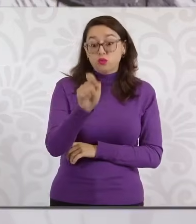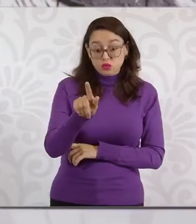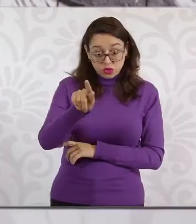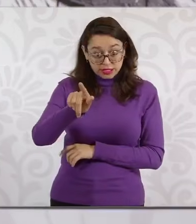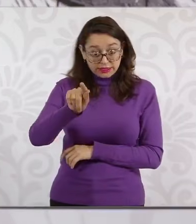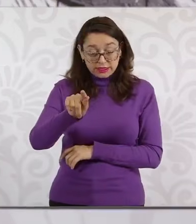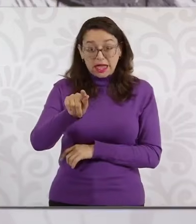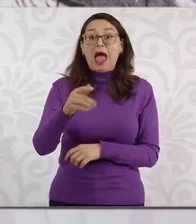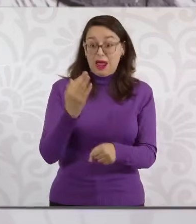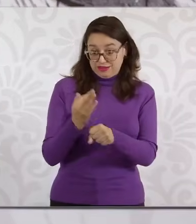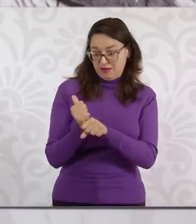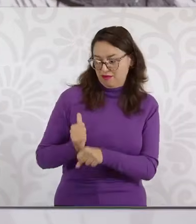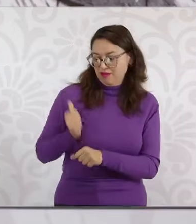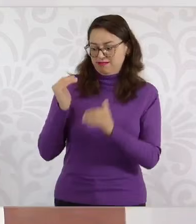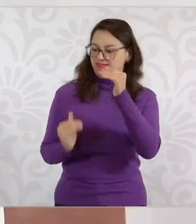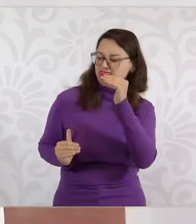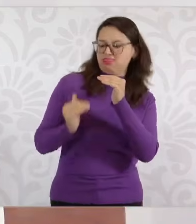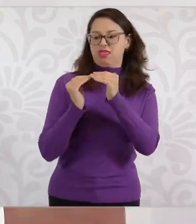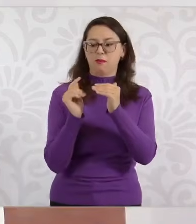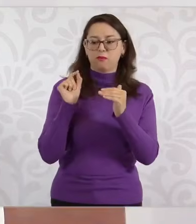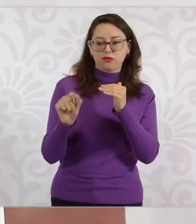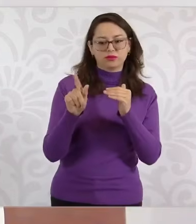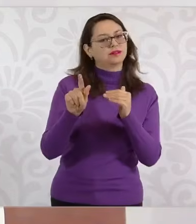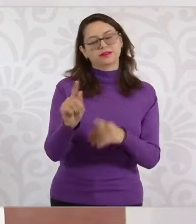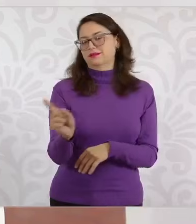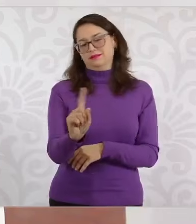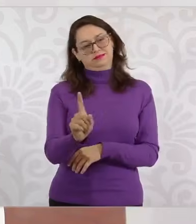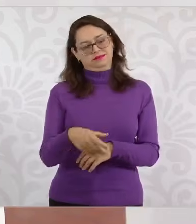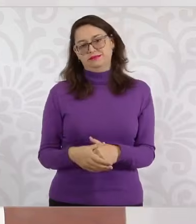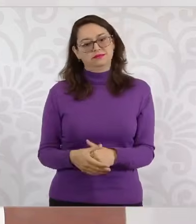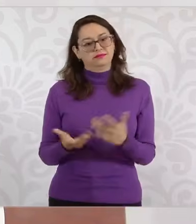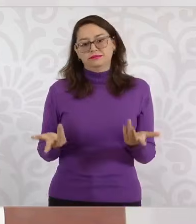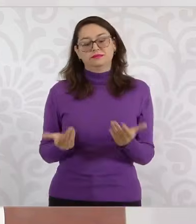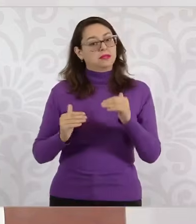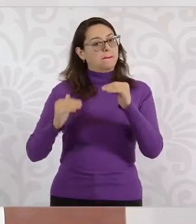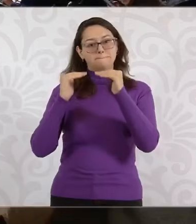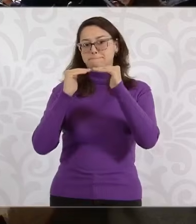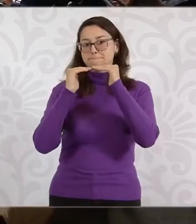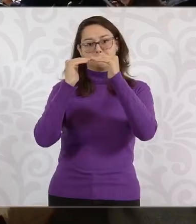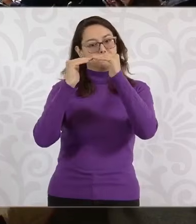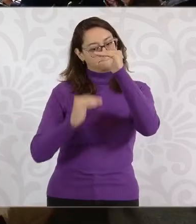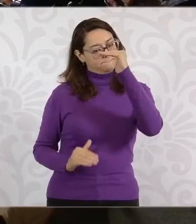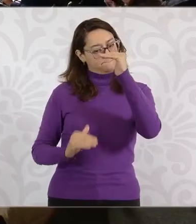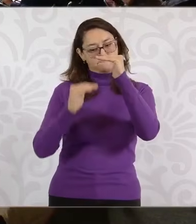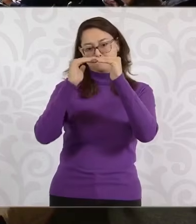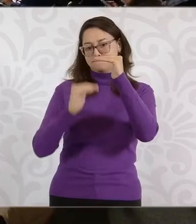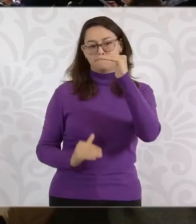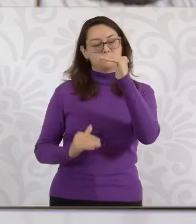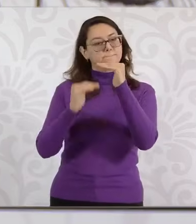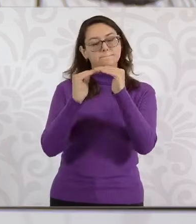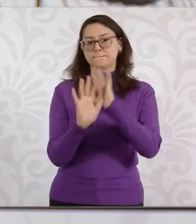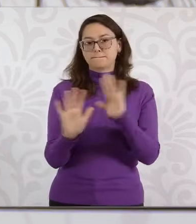al punto 70 del presupuesto del Estado, sino que no suba lo que tienes en este momento en